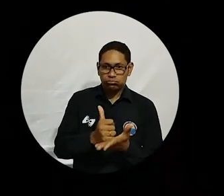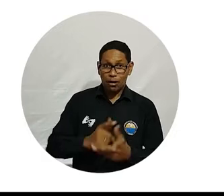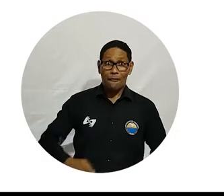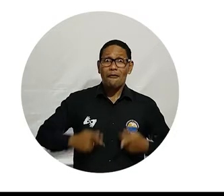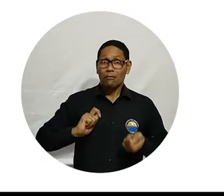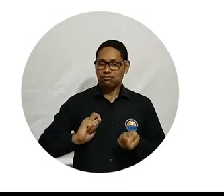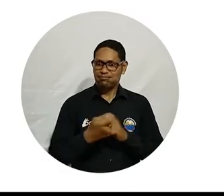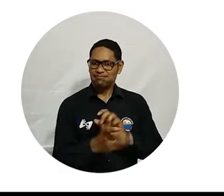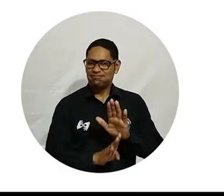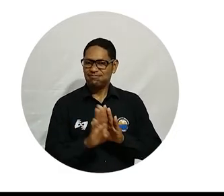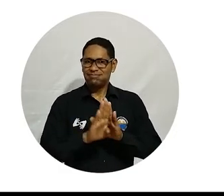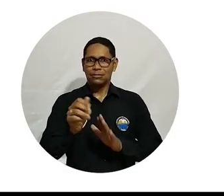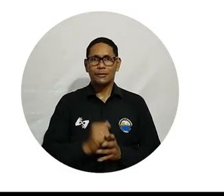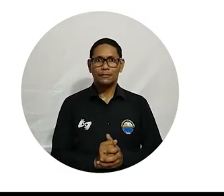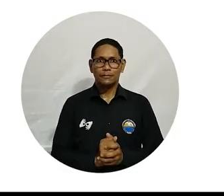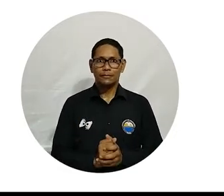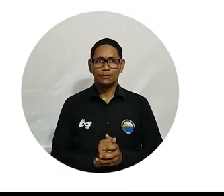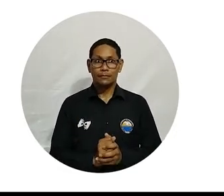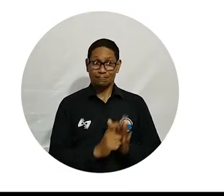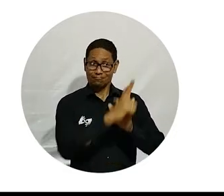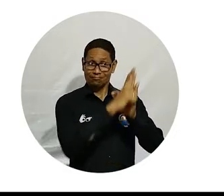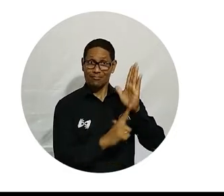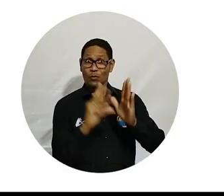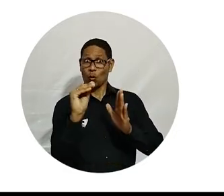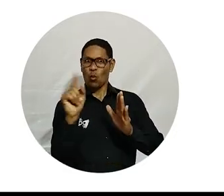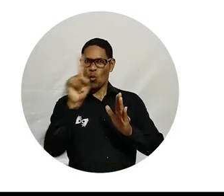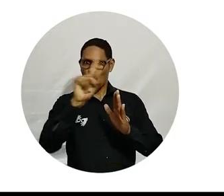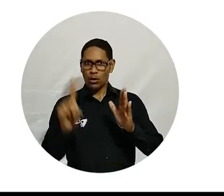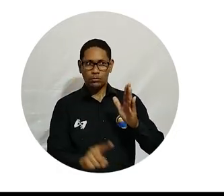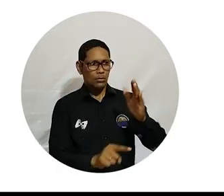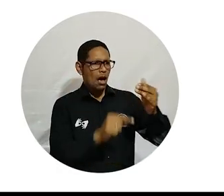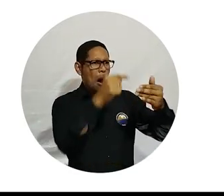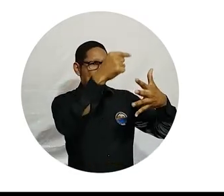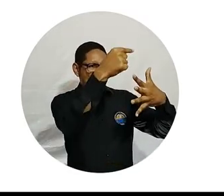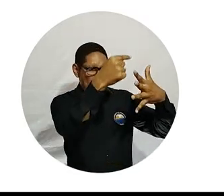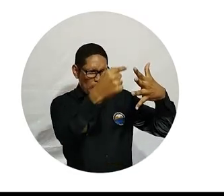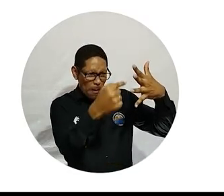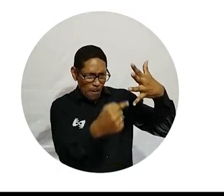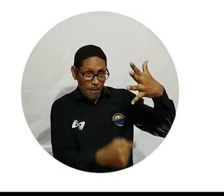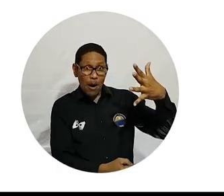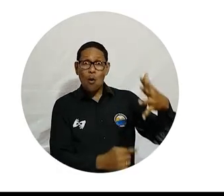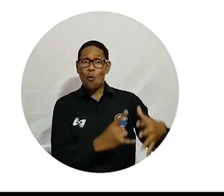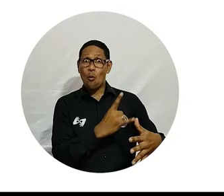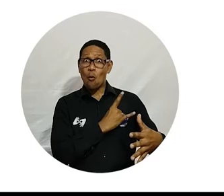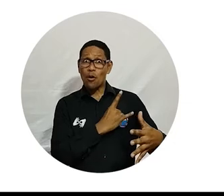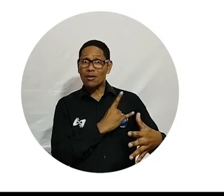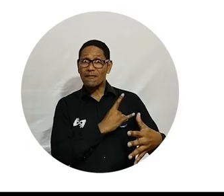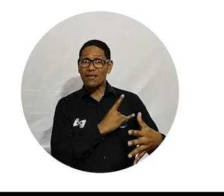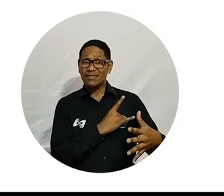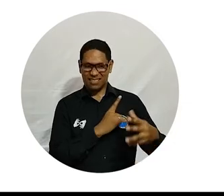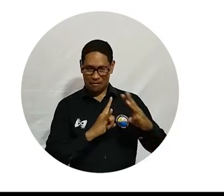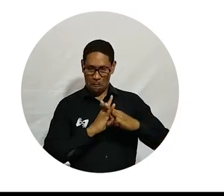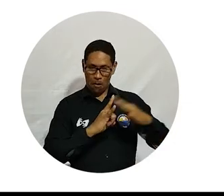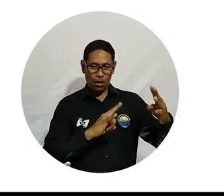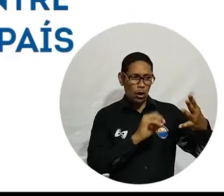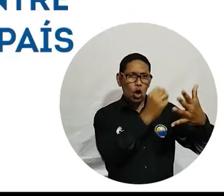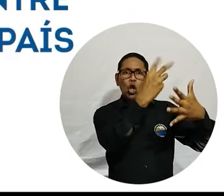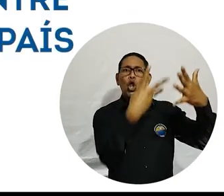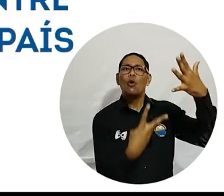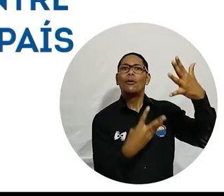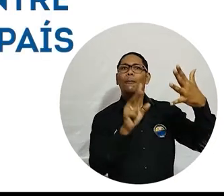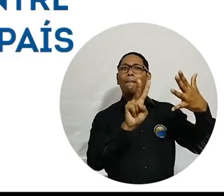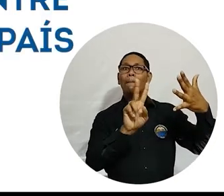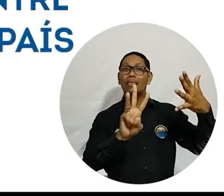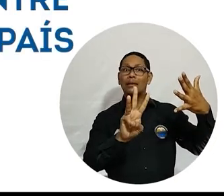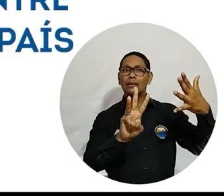vidas. Recordemos que en el listado QS, la Universidad del Magdalena ocupó el puesto 23 entre 89 universidades